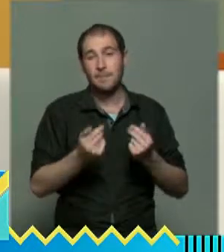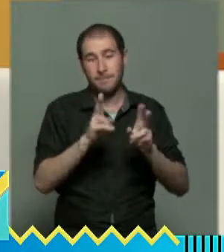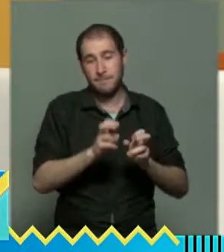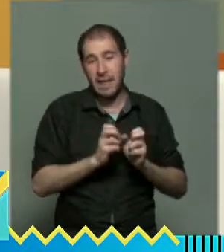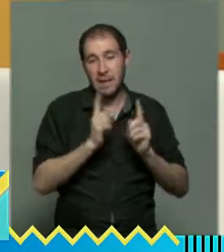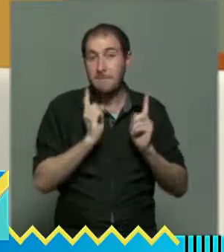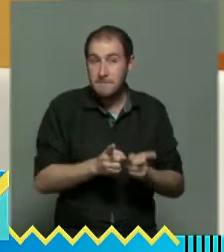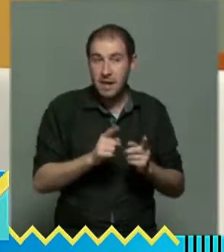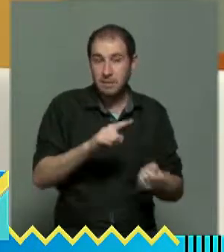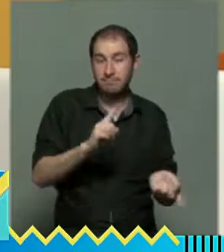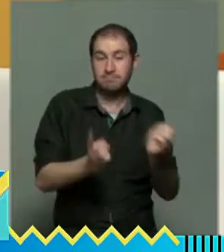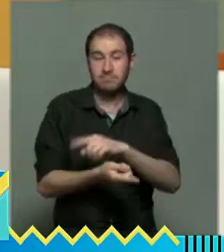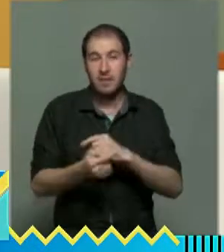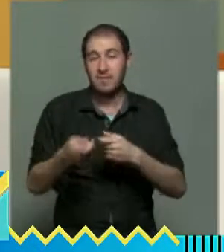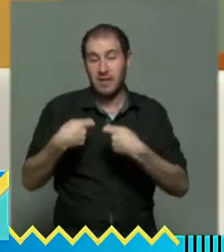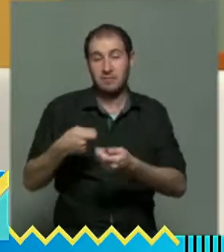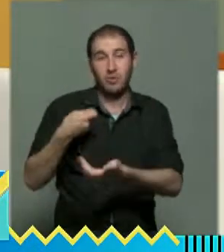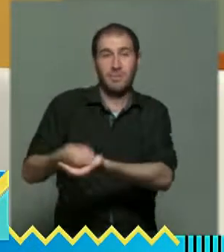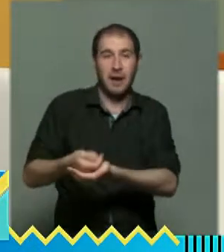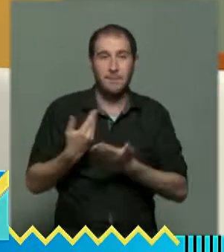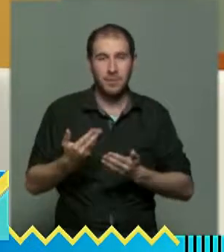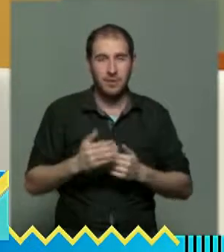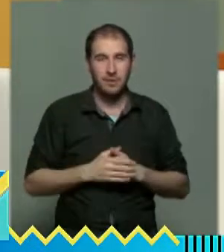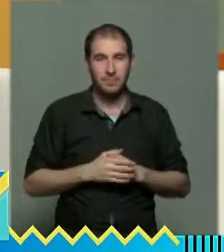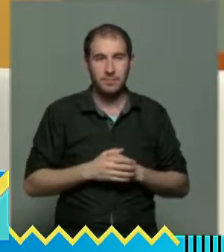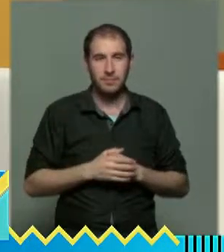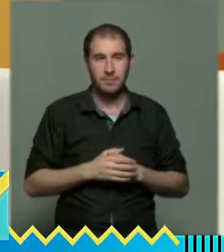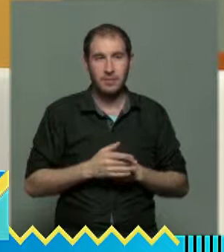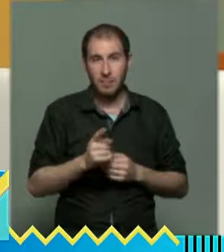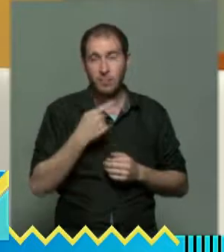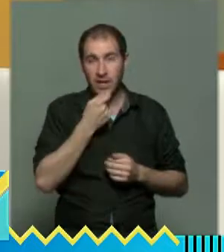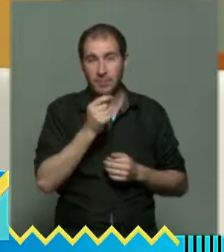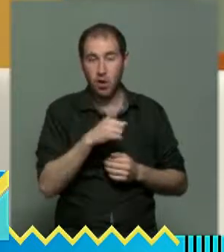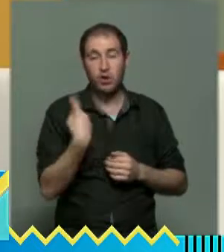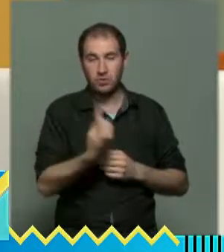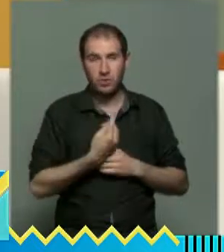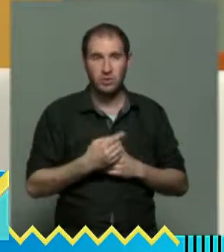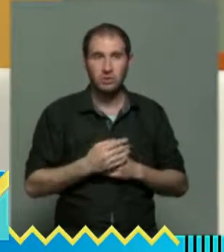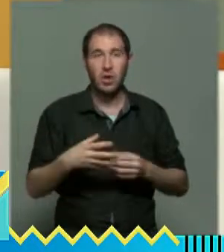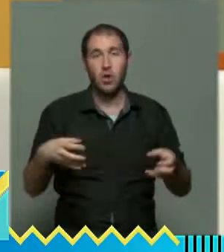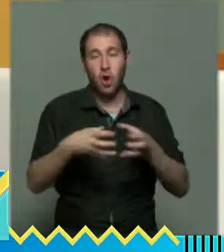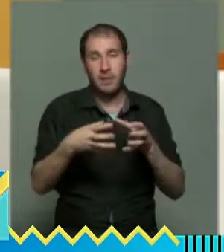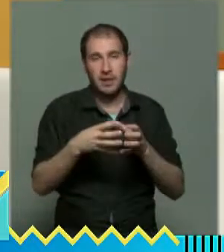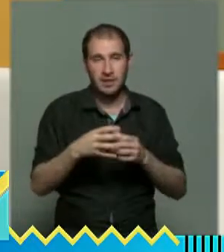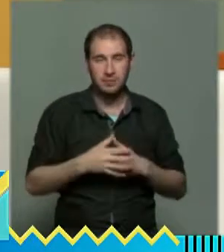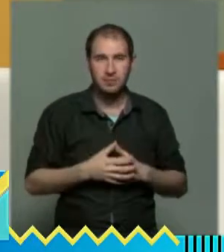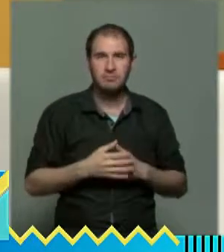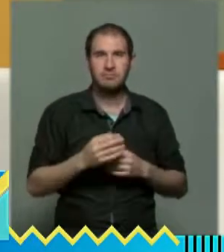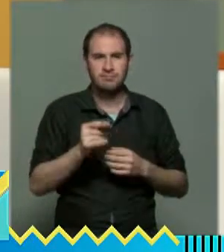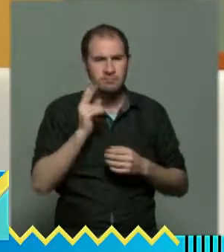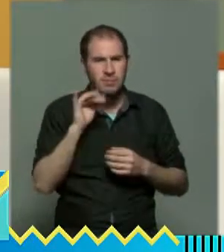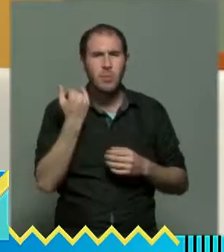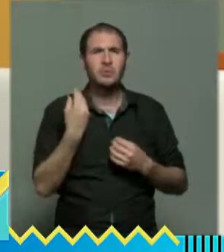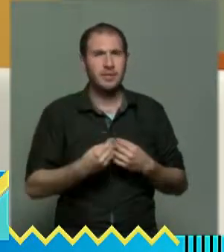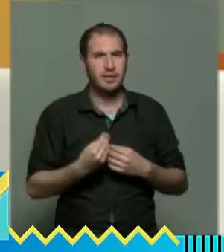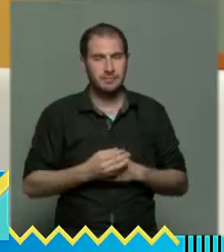rentabilidad, podás pagar ese financiamiento. En el caso nuestro, por ejemplo, de las cooperativas, que vemos que